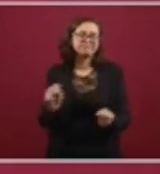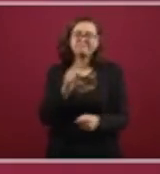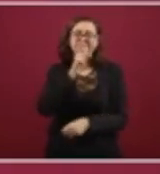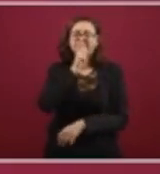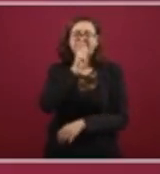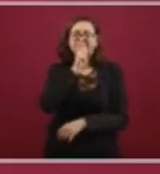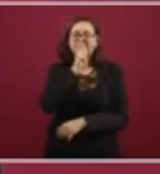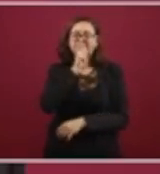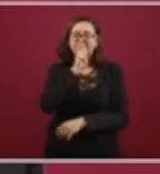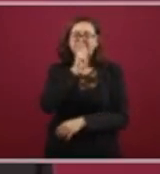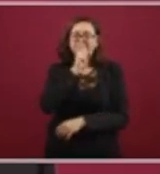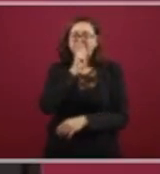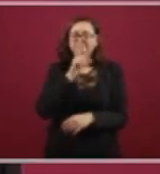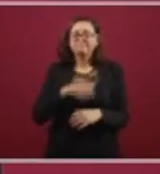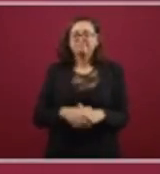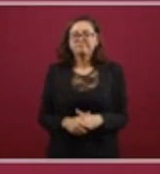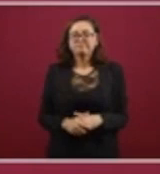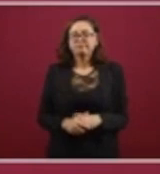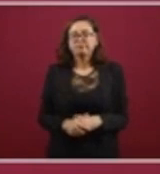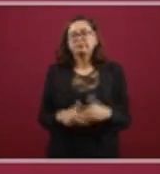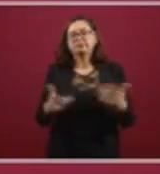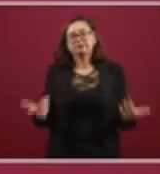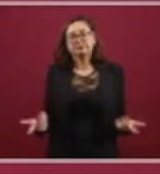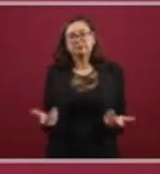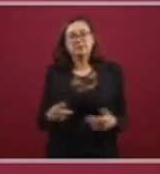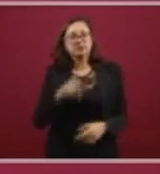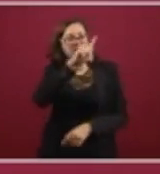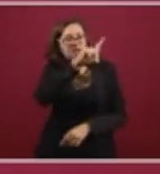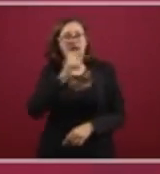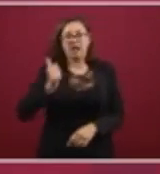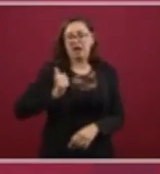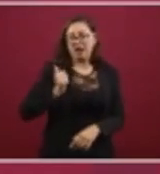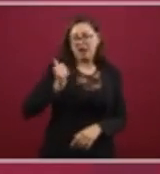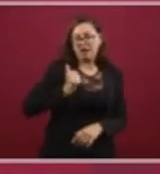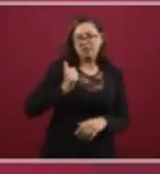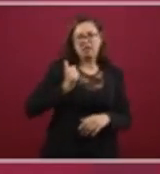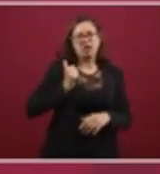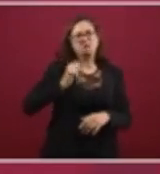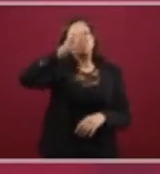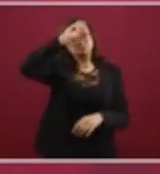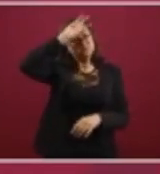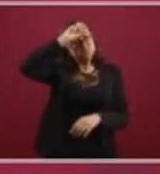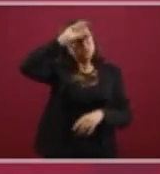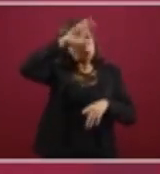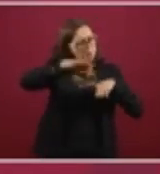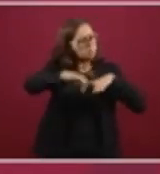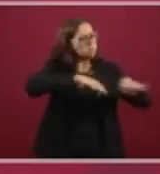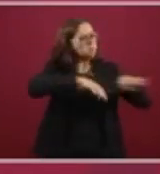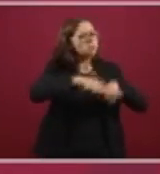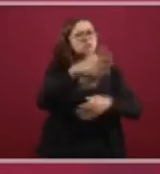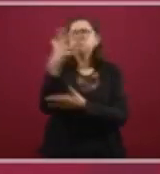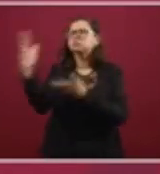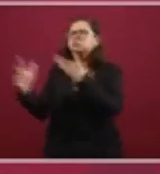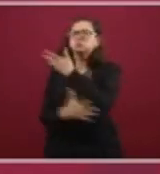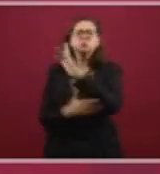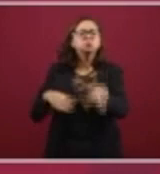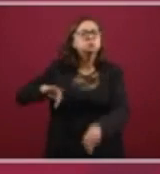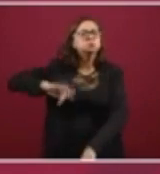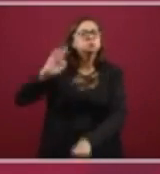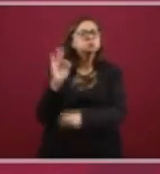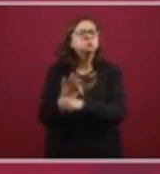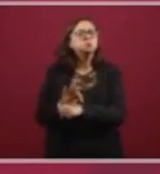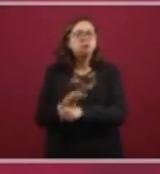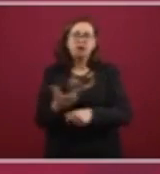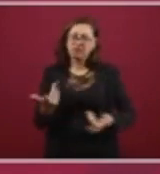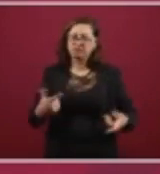Que así como se explotan las minas en Canadá, cuidando el medio ambiente, se haga